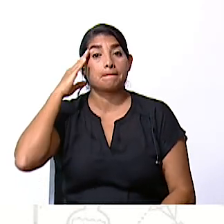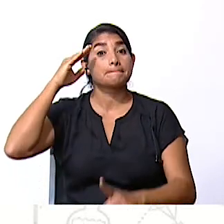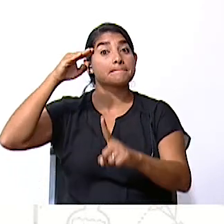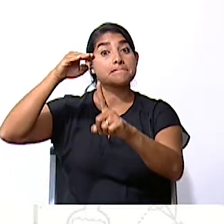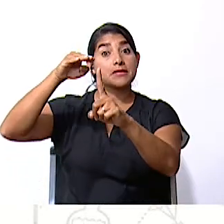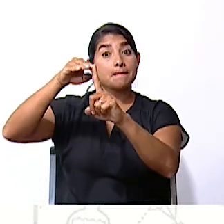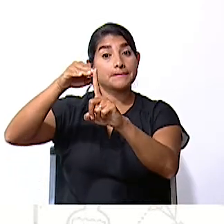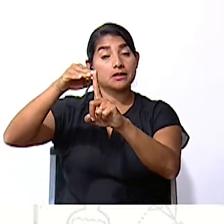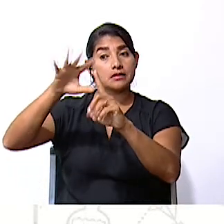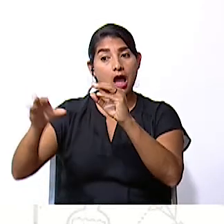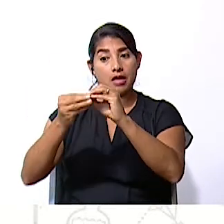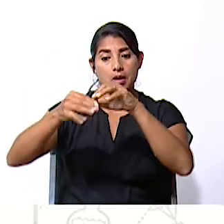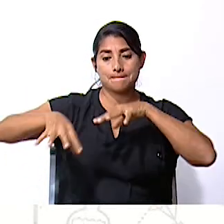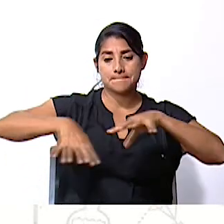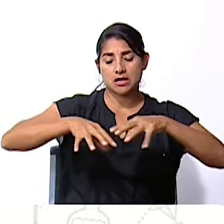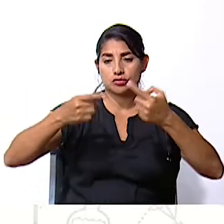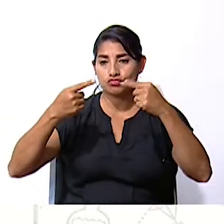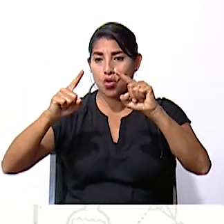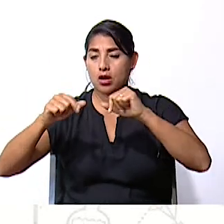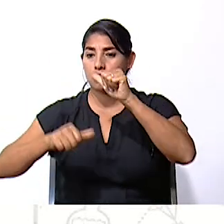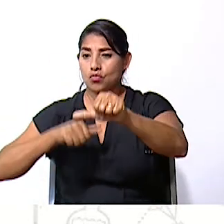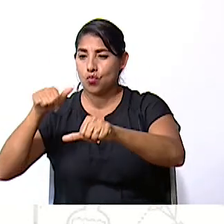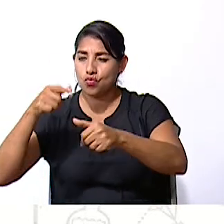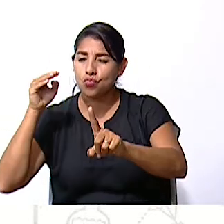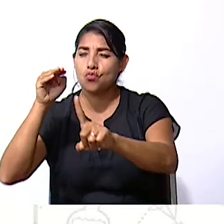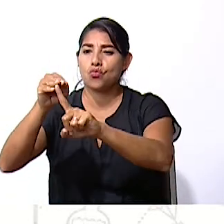Metas y acciones para lograrlas.